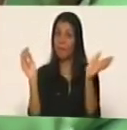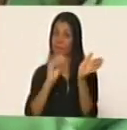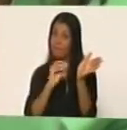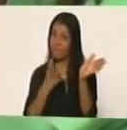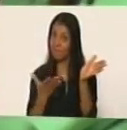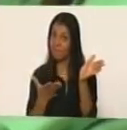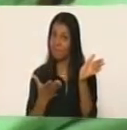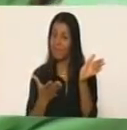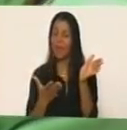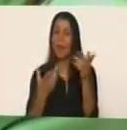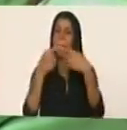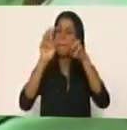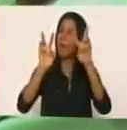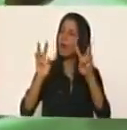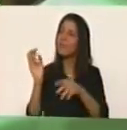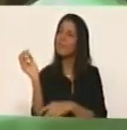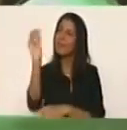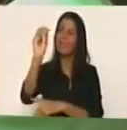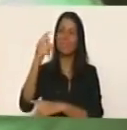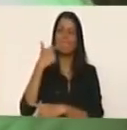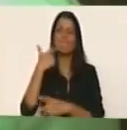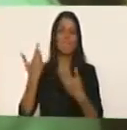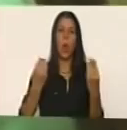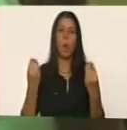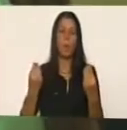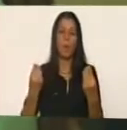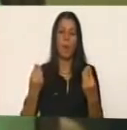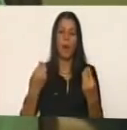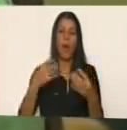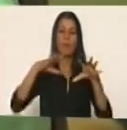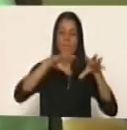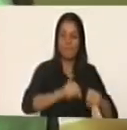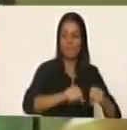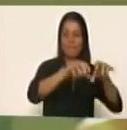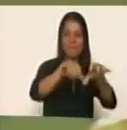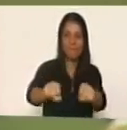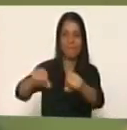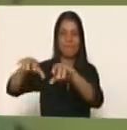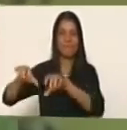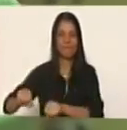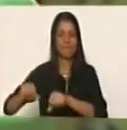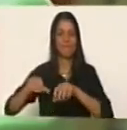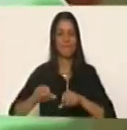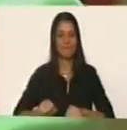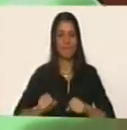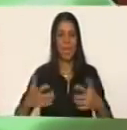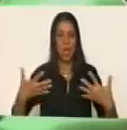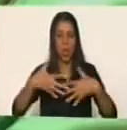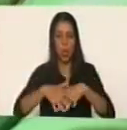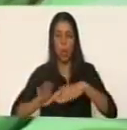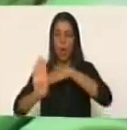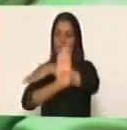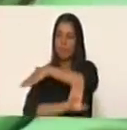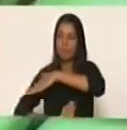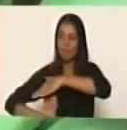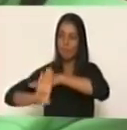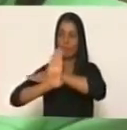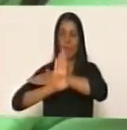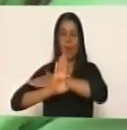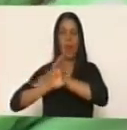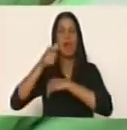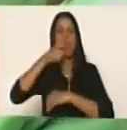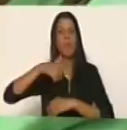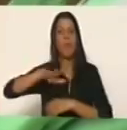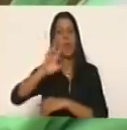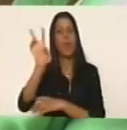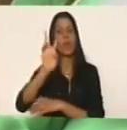más allá de la paz, aseguramos el territorio, aseguramos la integridad territorial, la soberanía territorial de nuestro